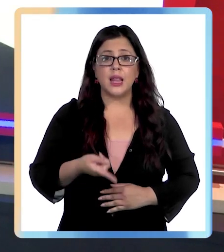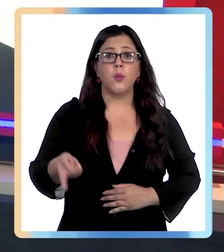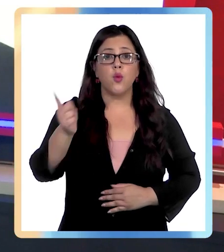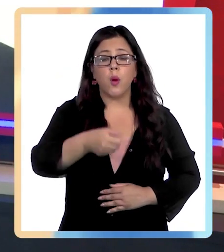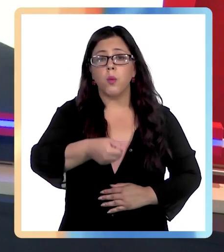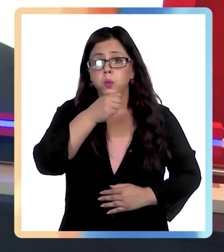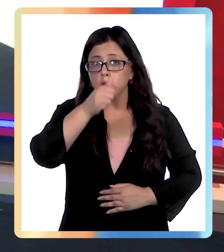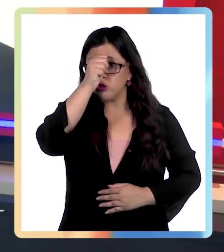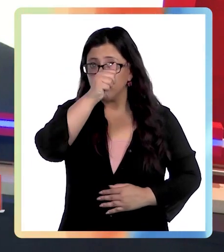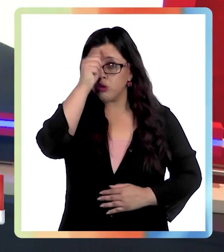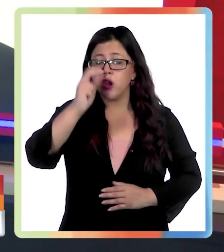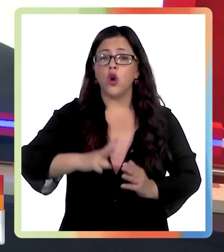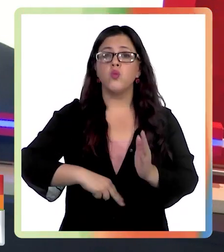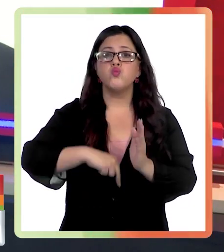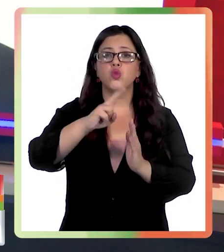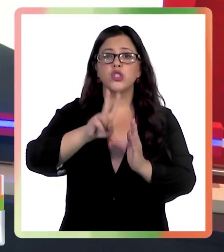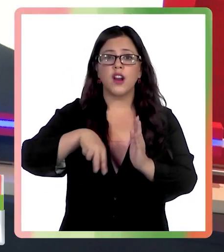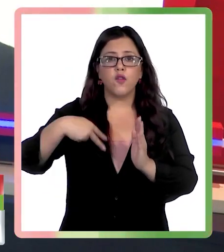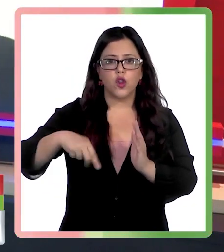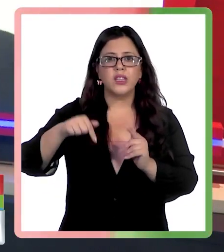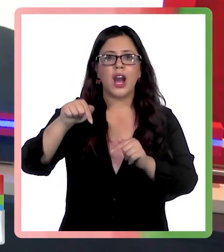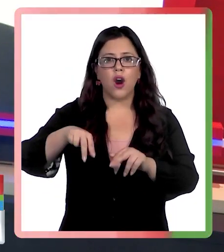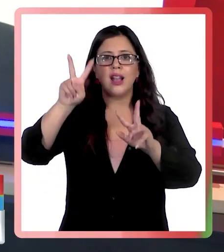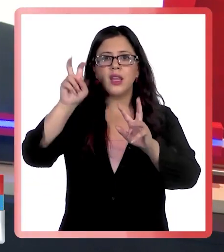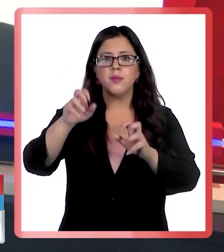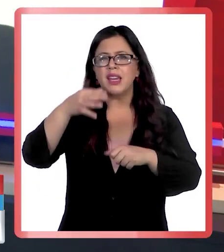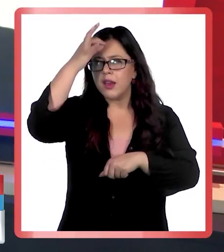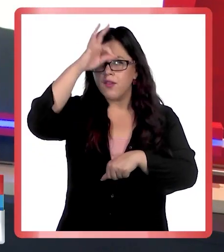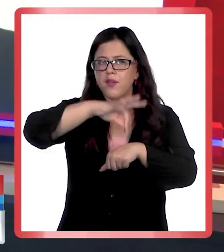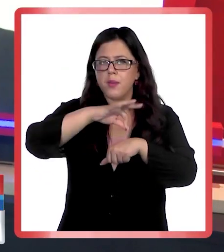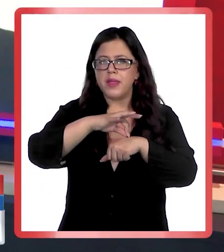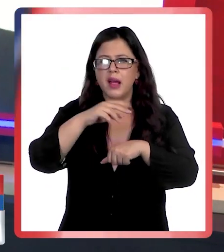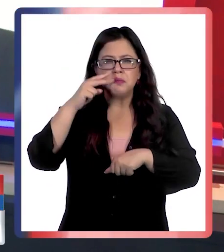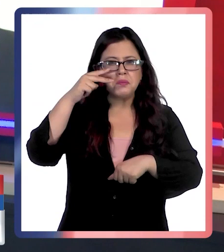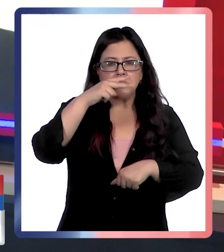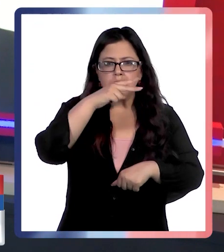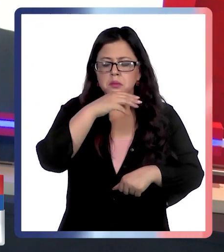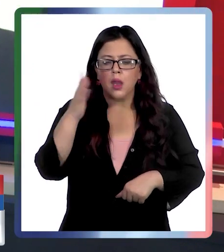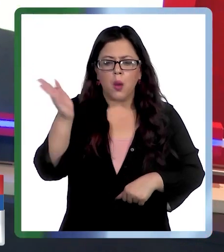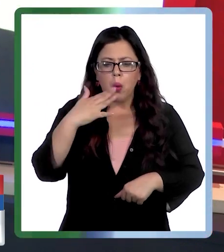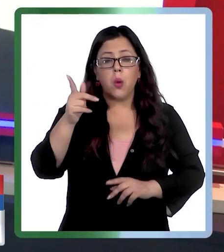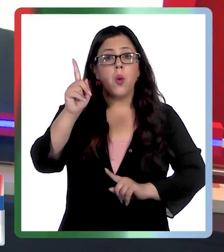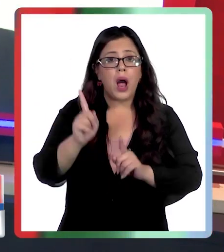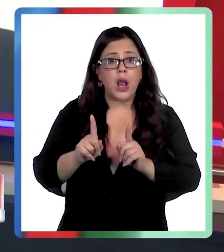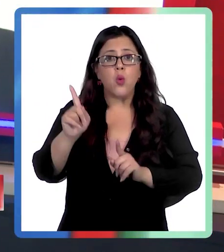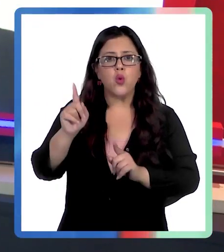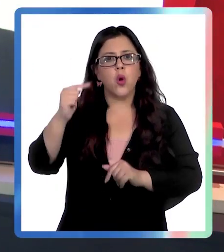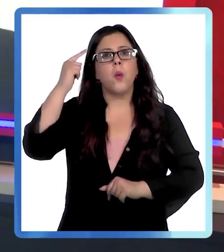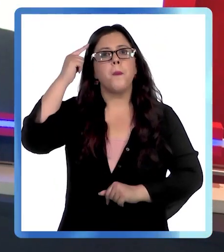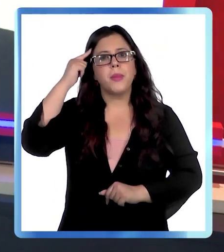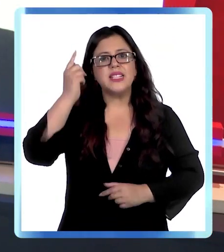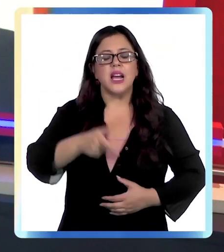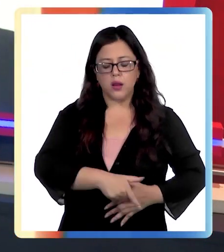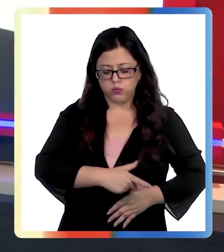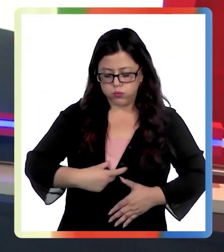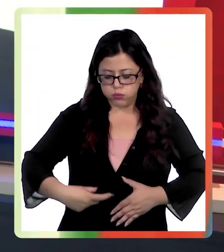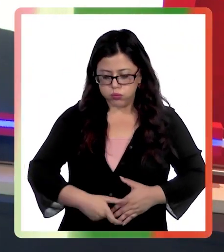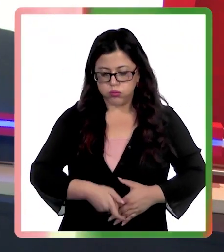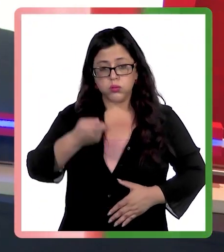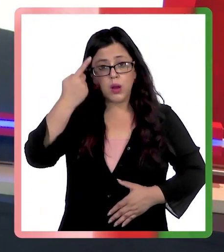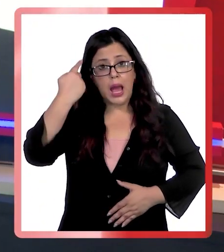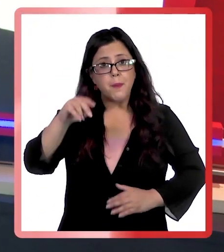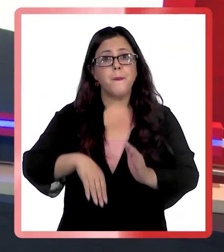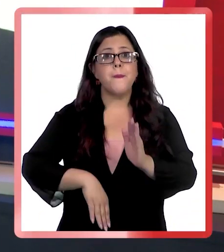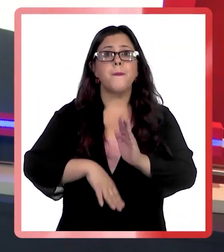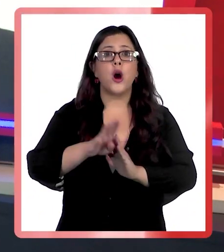ya estamos de vuelta con la entrevista del domingo de portavoz noticias hablamos de la halitosis hay personas que culpan de ello a un problema estomacal pero en la enorme mayoría de